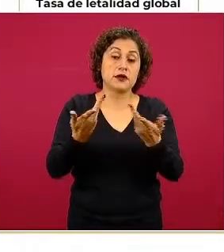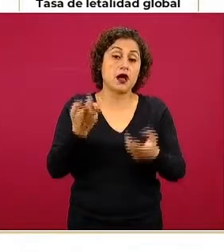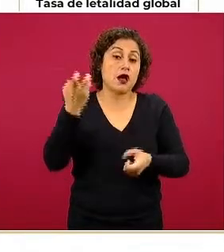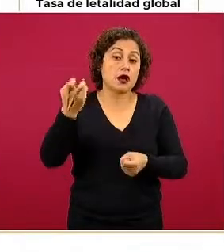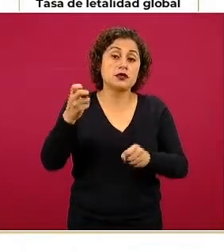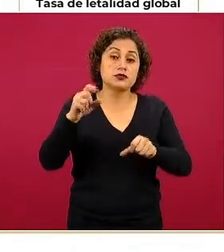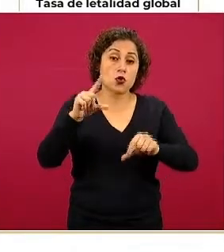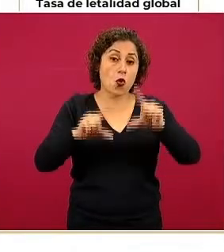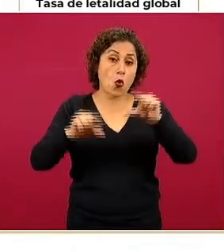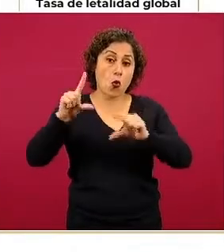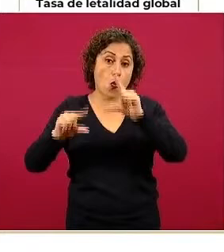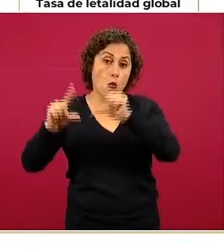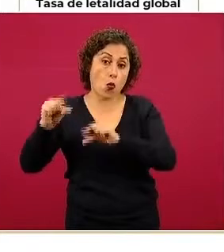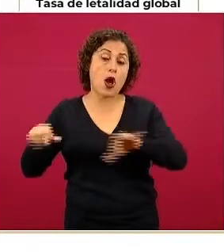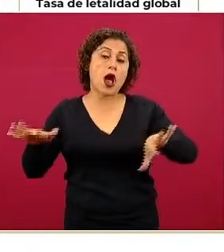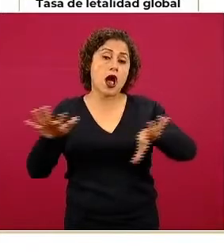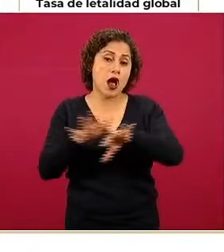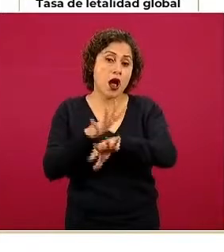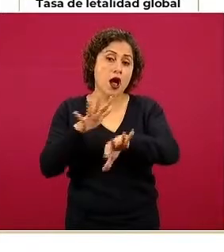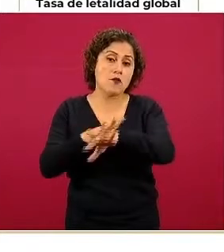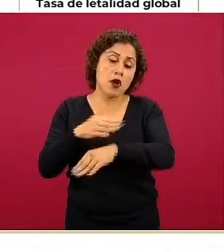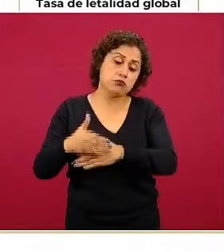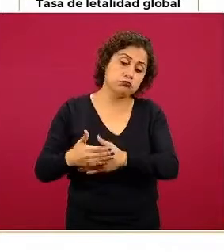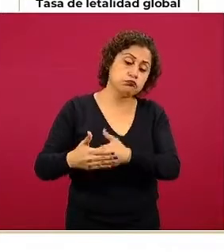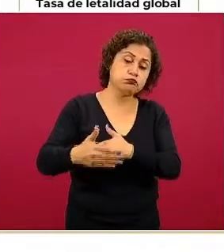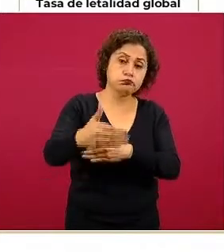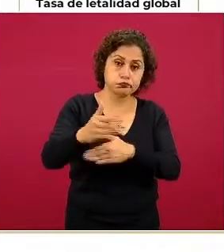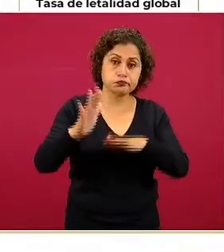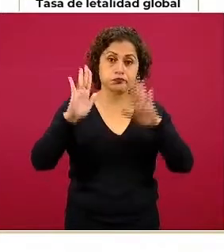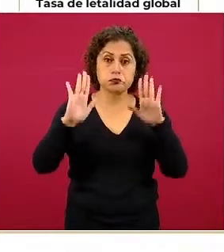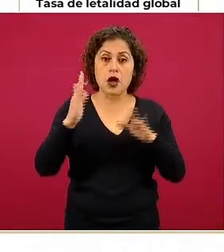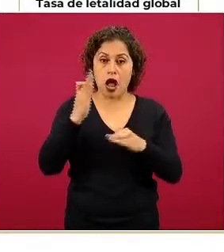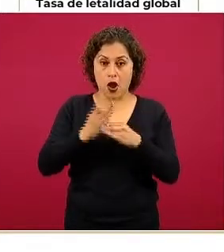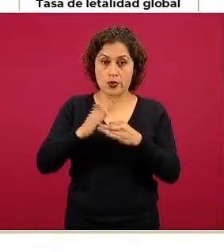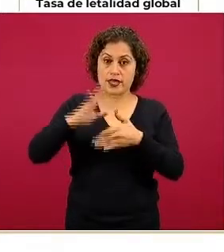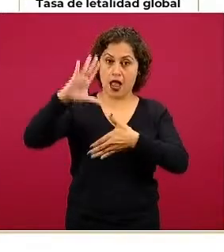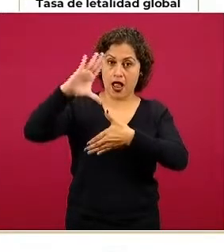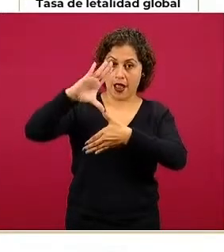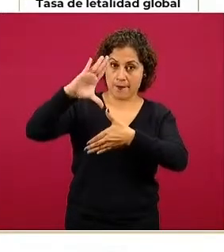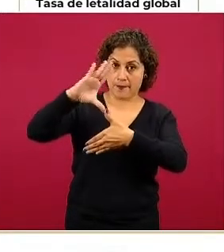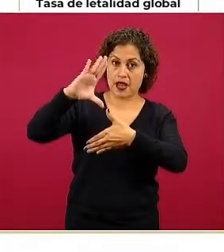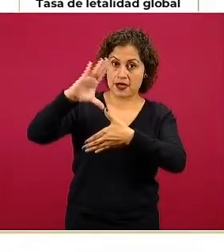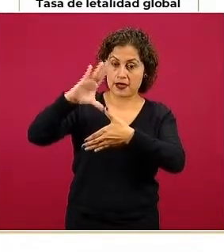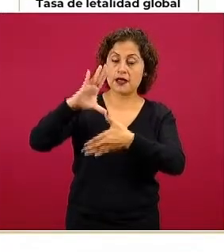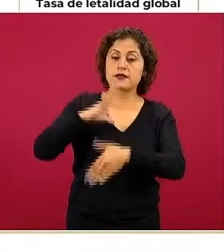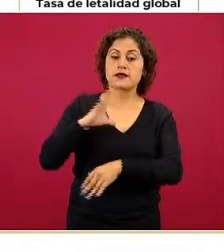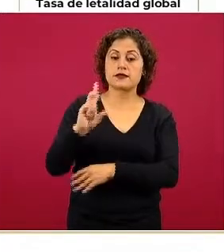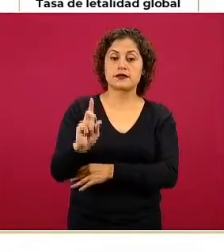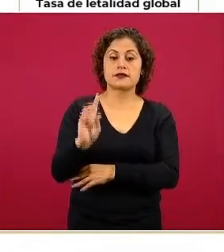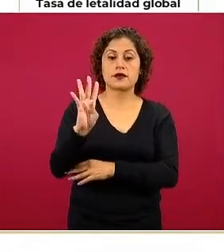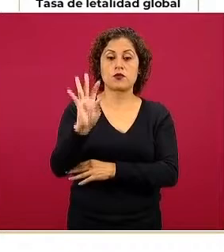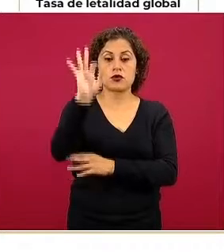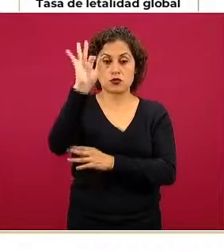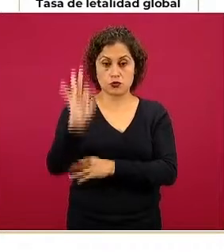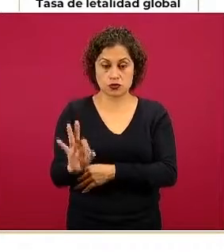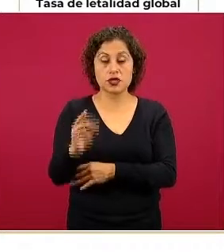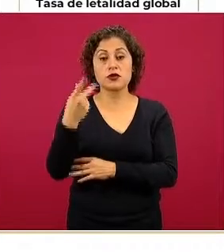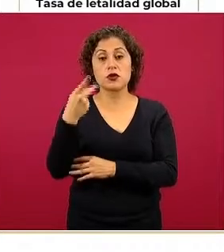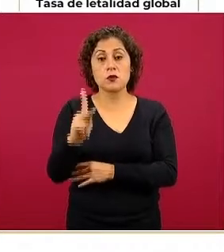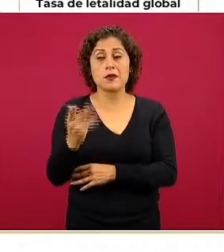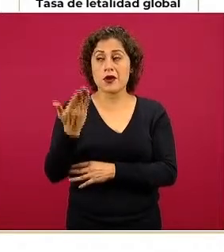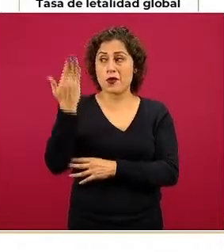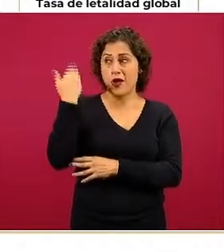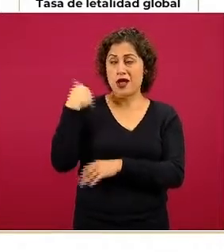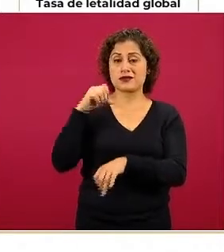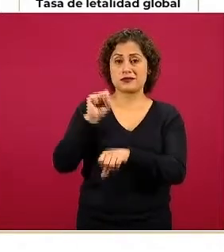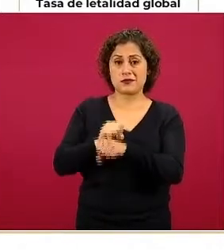puede ir oscilando, ¿sí? América ahorita está en este segundo lugar con el 34%, pero hace semanas estaba en